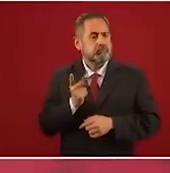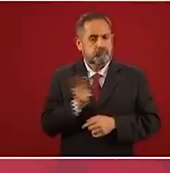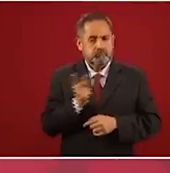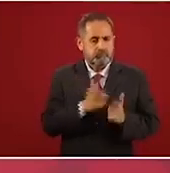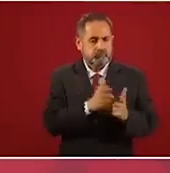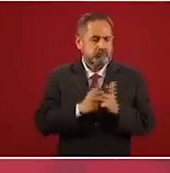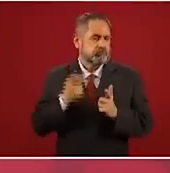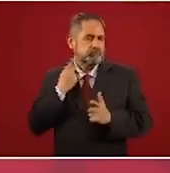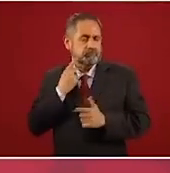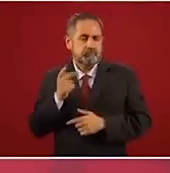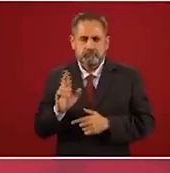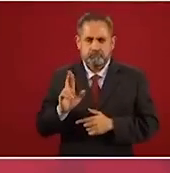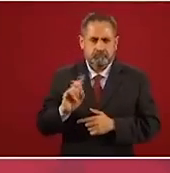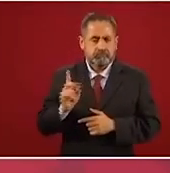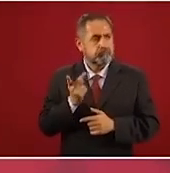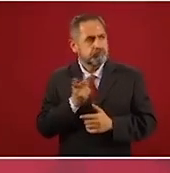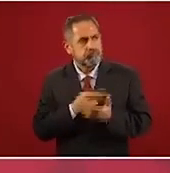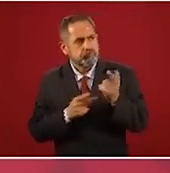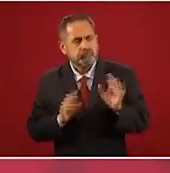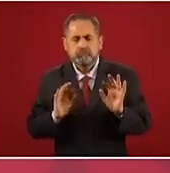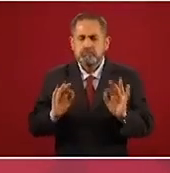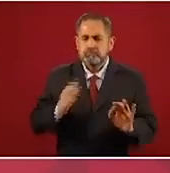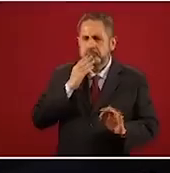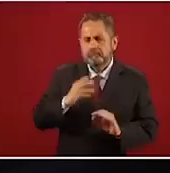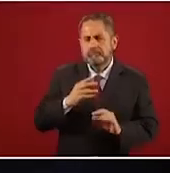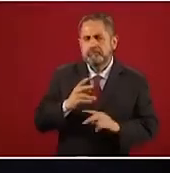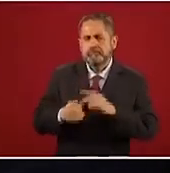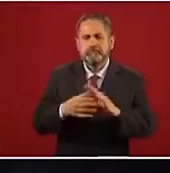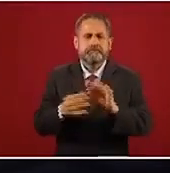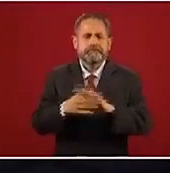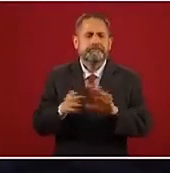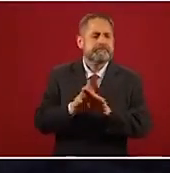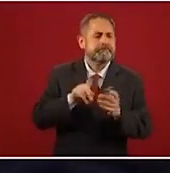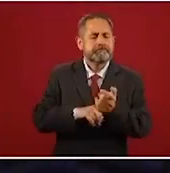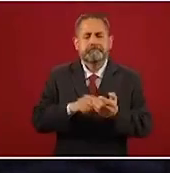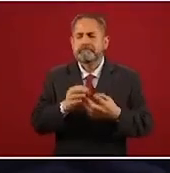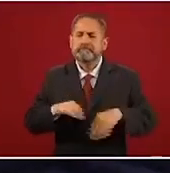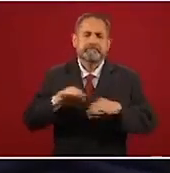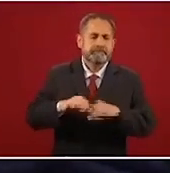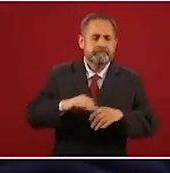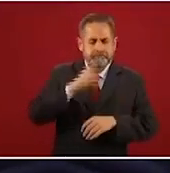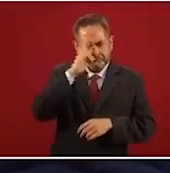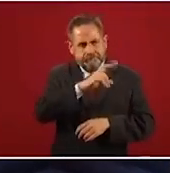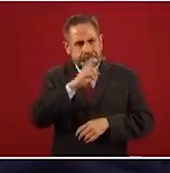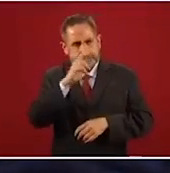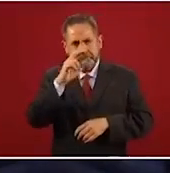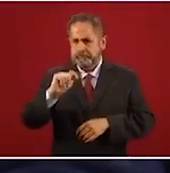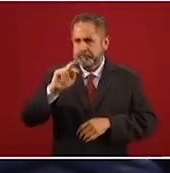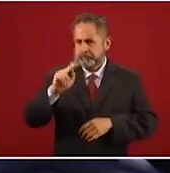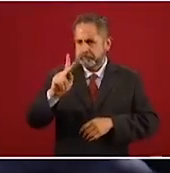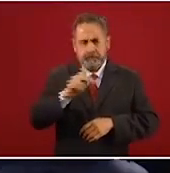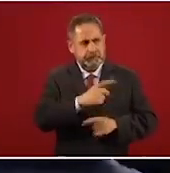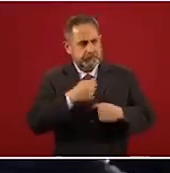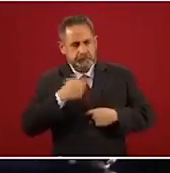Partido Demócrata, los legisladores, les hablaba de la actitud respetuosa del presidente Trump, pero también de